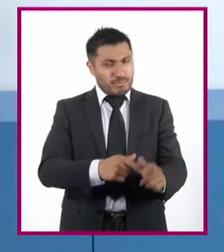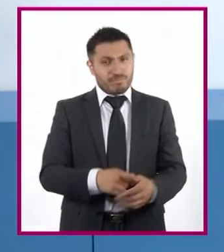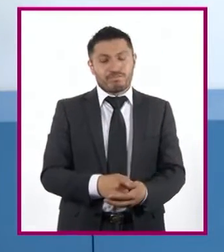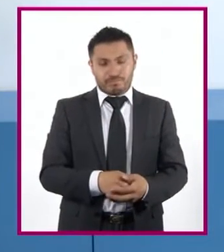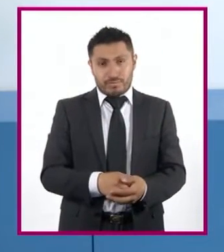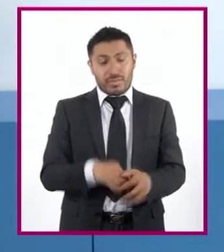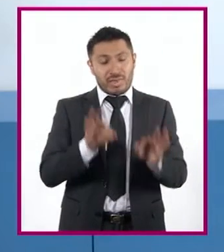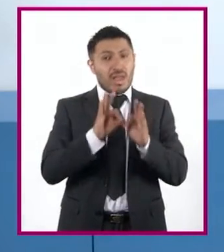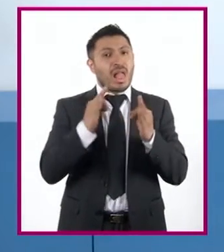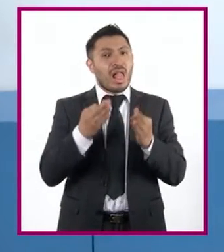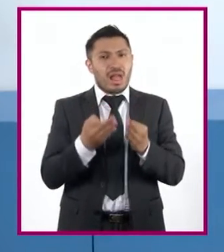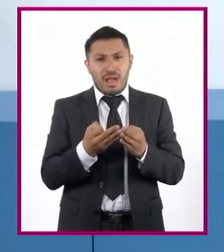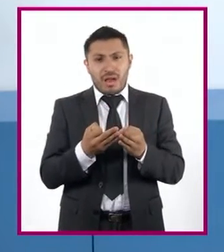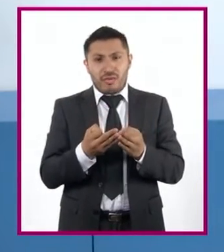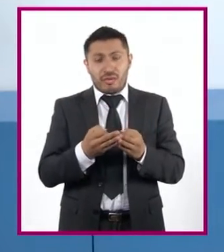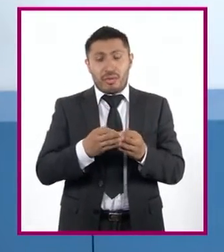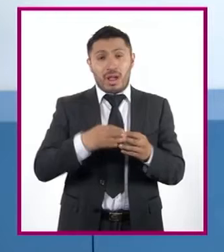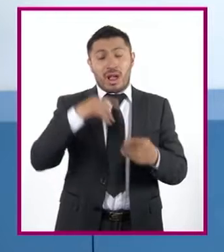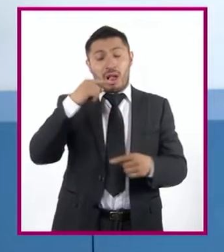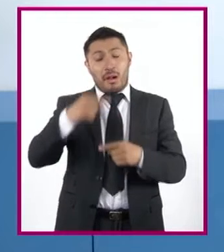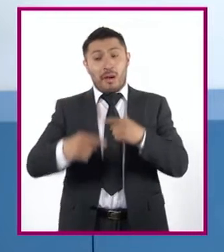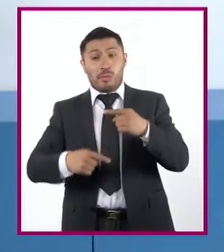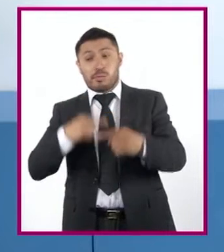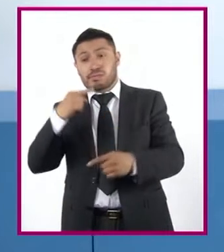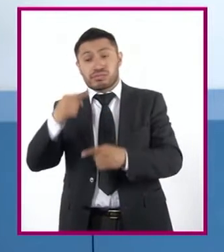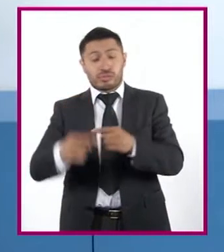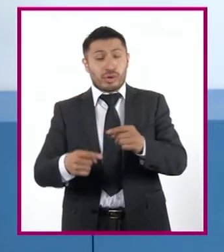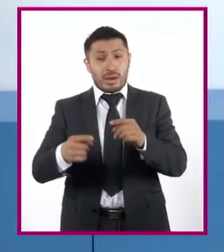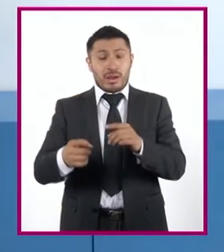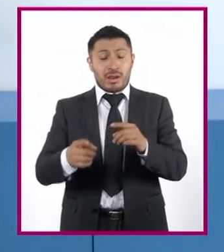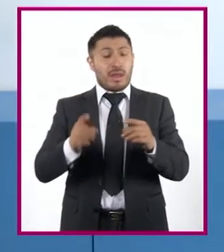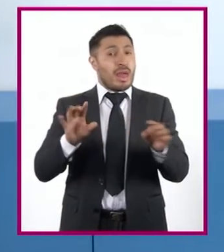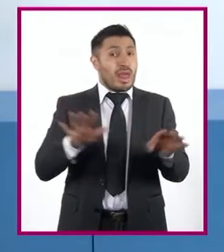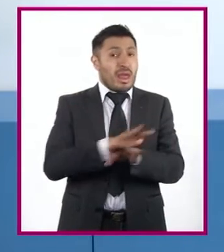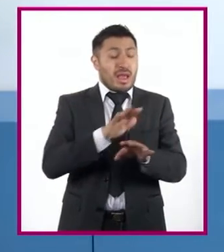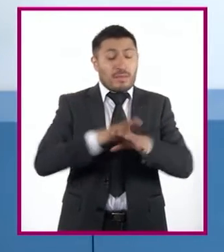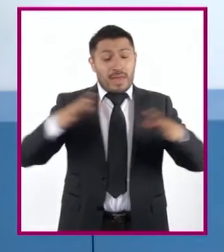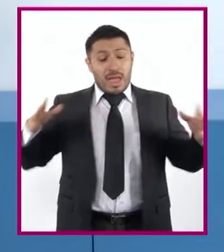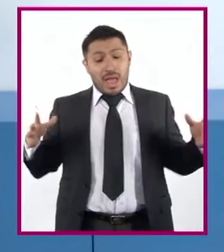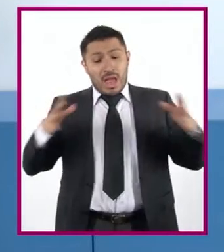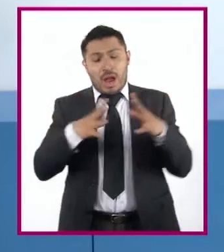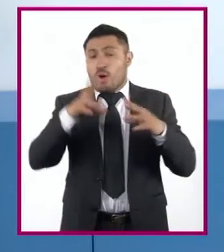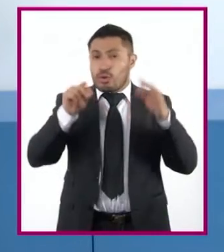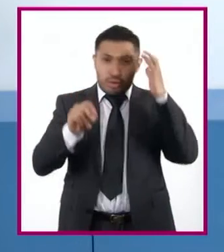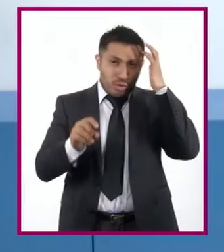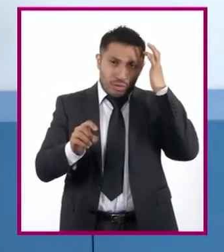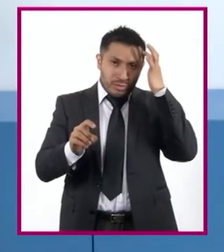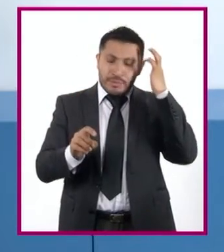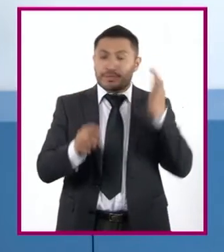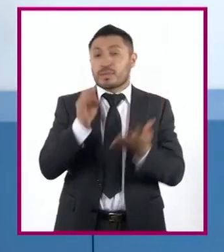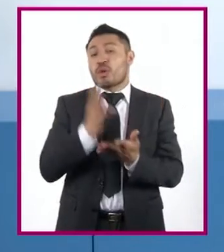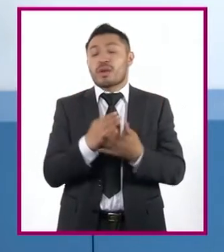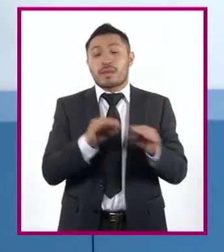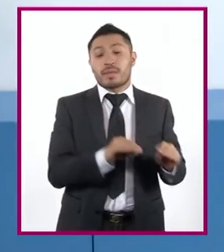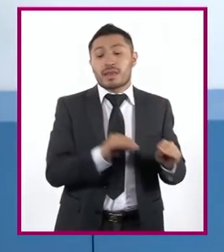la figura geométrica no gira ni cambia de tamaño, solo se traslada dentro de un